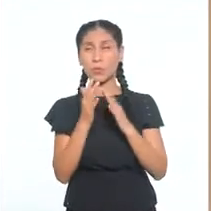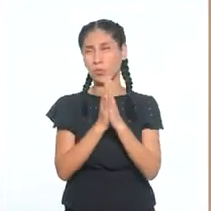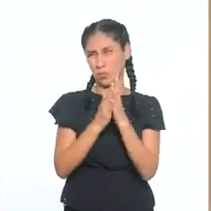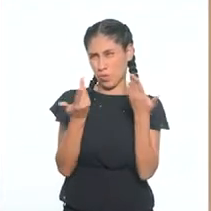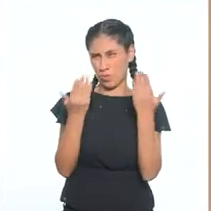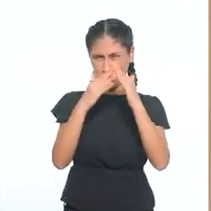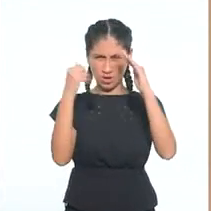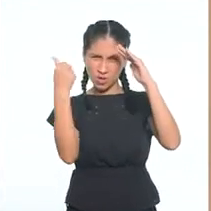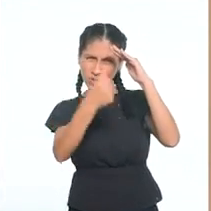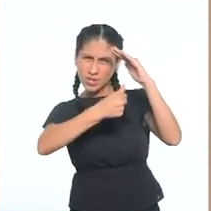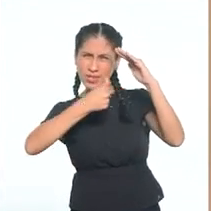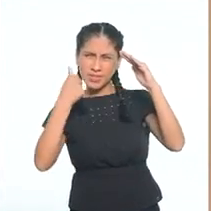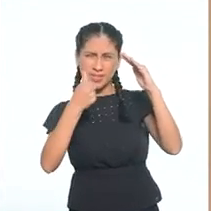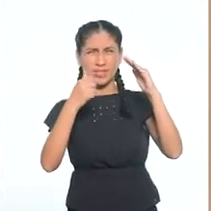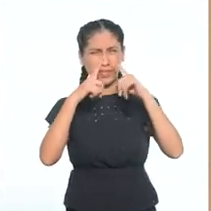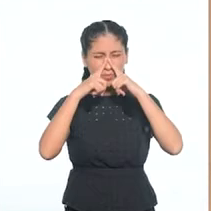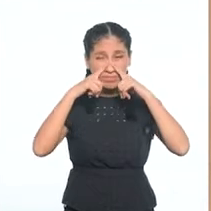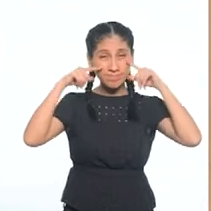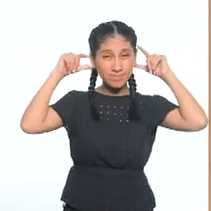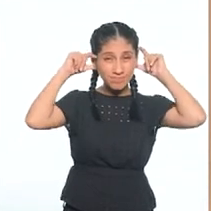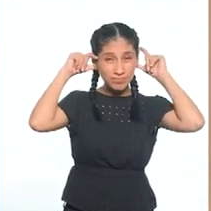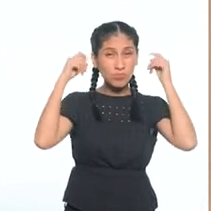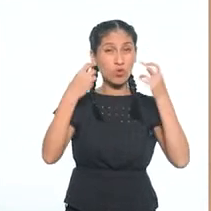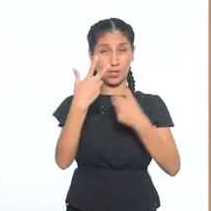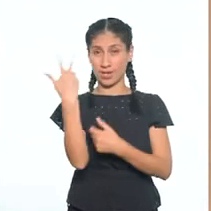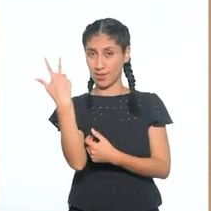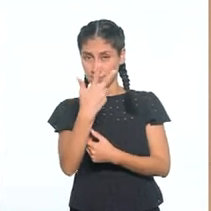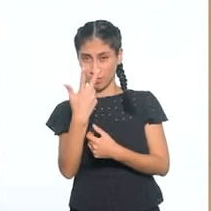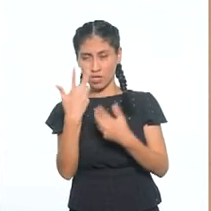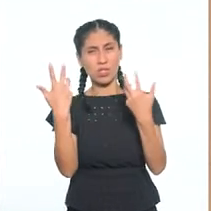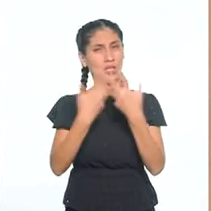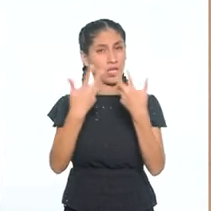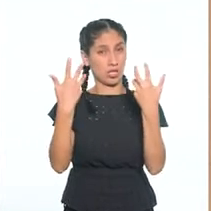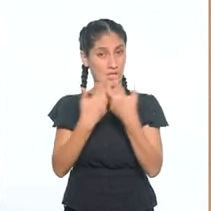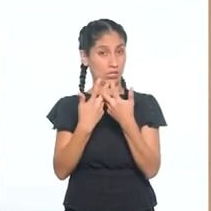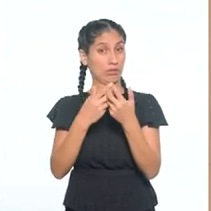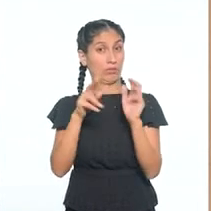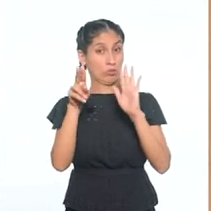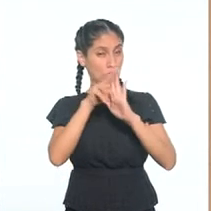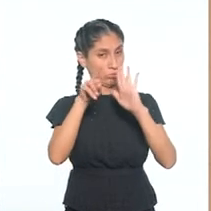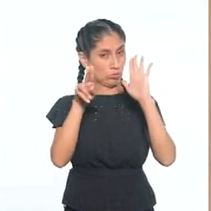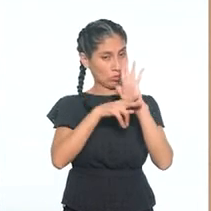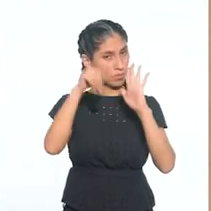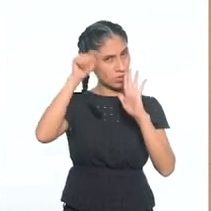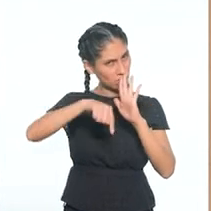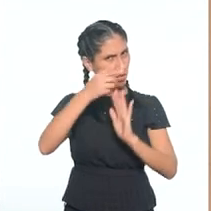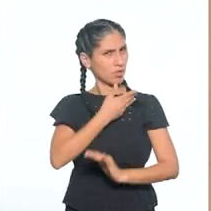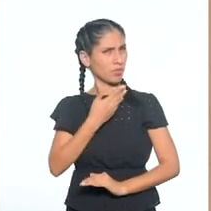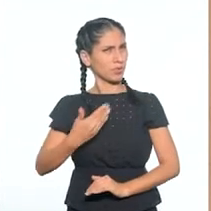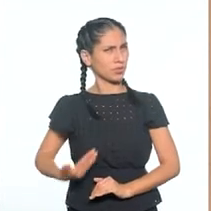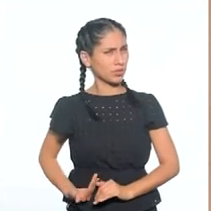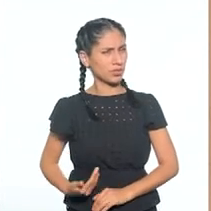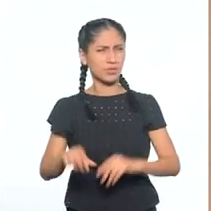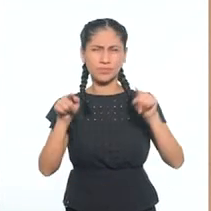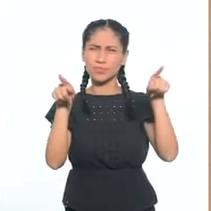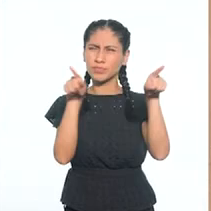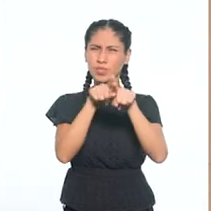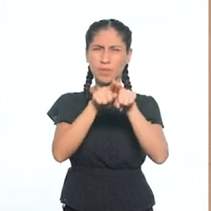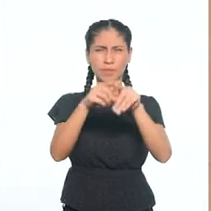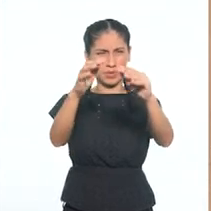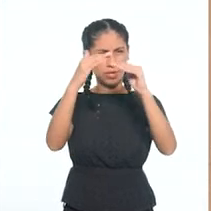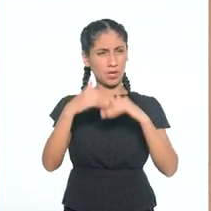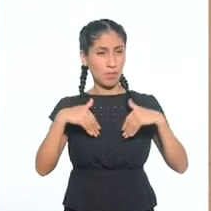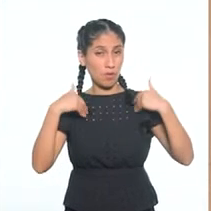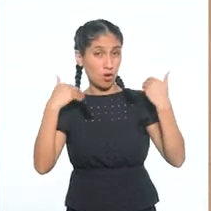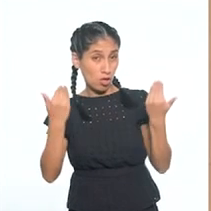cuarentena toque de queda y mascarilla ya que las que son normas que impuso y gobierna creo que podemos